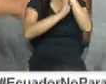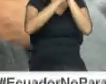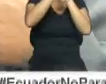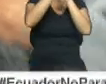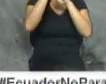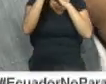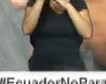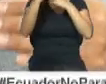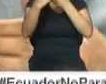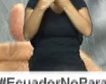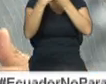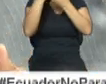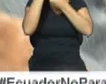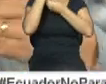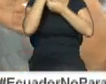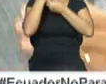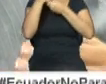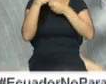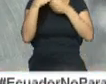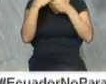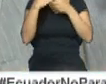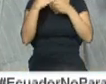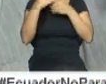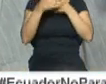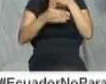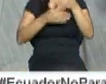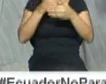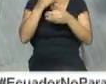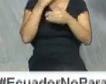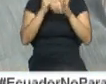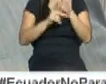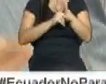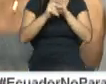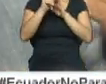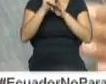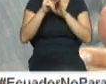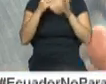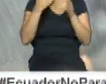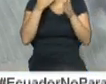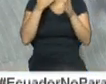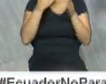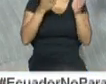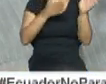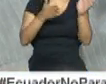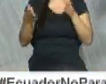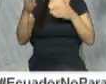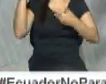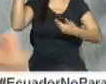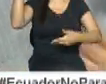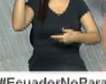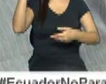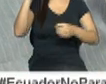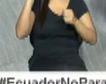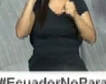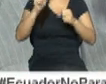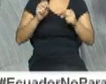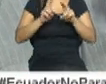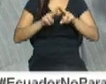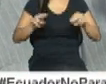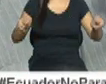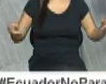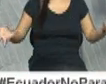logran estabilizar sus instituciones. El desarrollo viene con el desarrollo político. Podemos tener muchos recursos